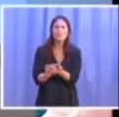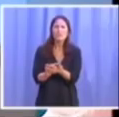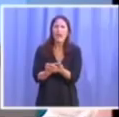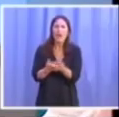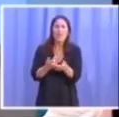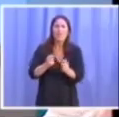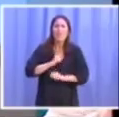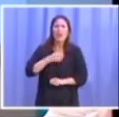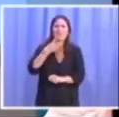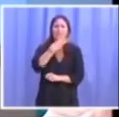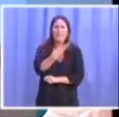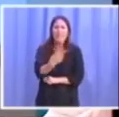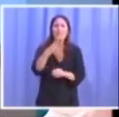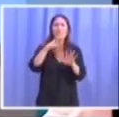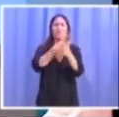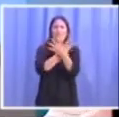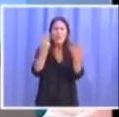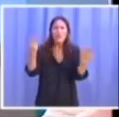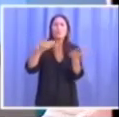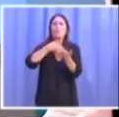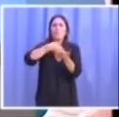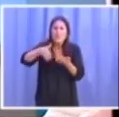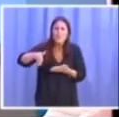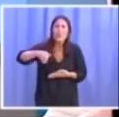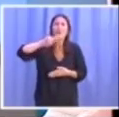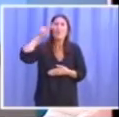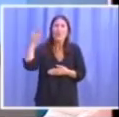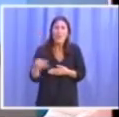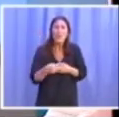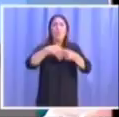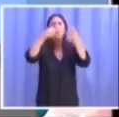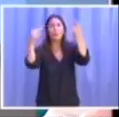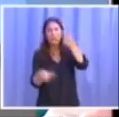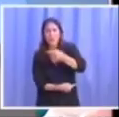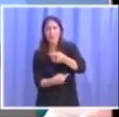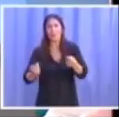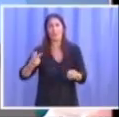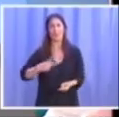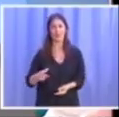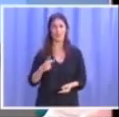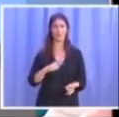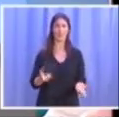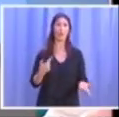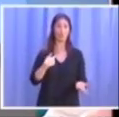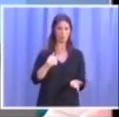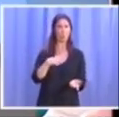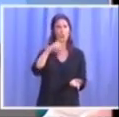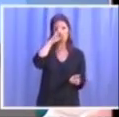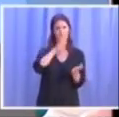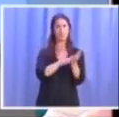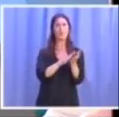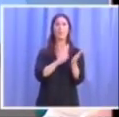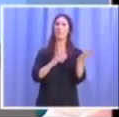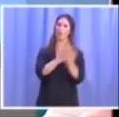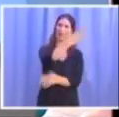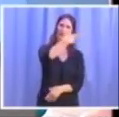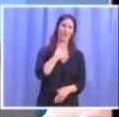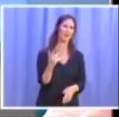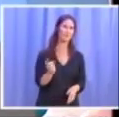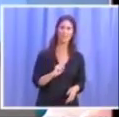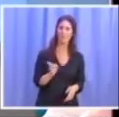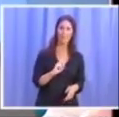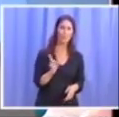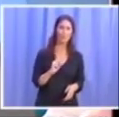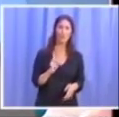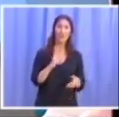un 318 millones de euros de deuda. Luego, yo soy de izquierdas, no radical. Radicales han